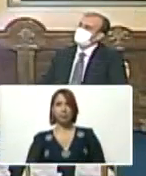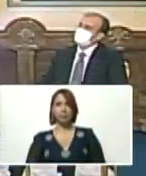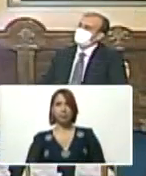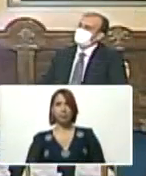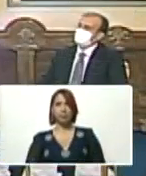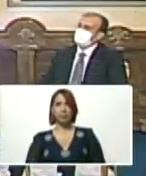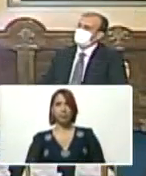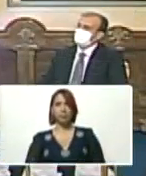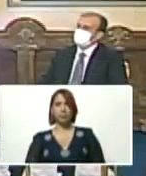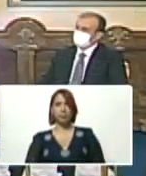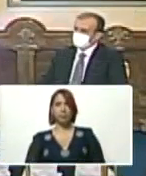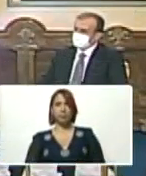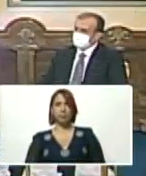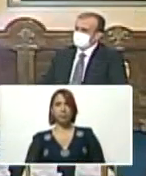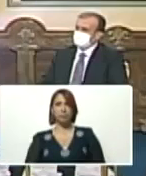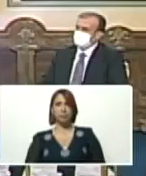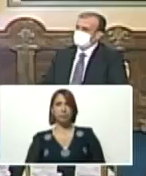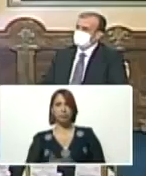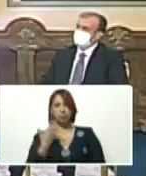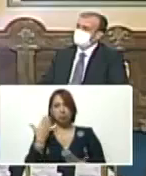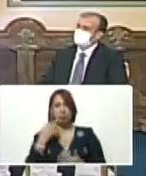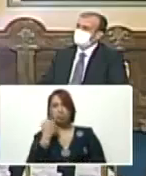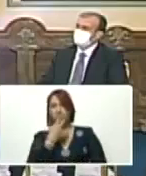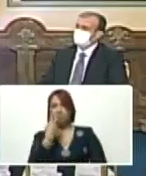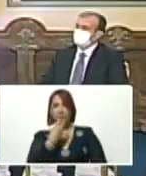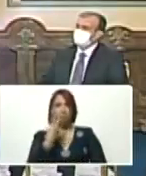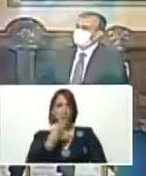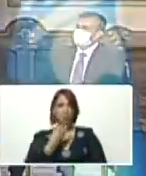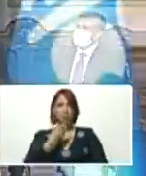We go head strong.